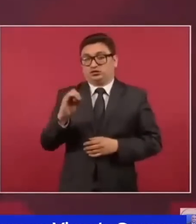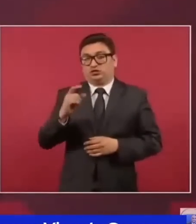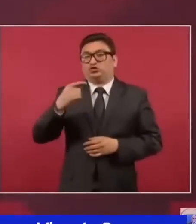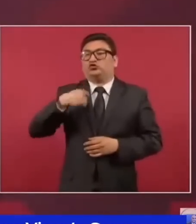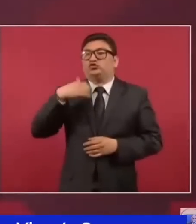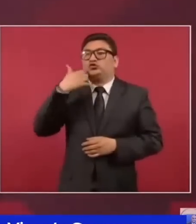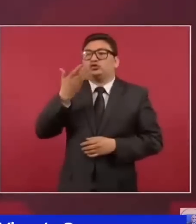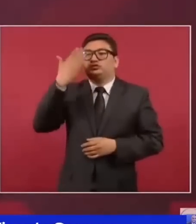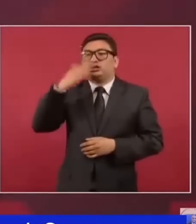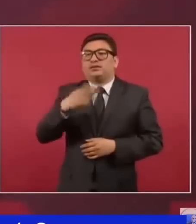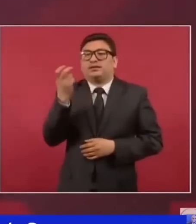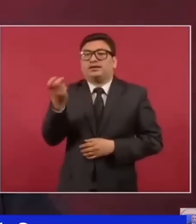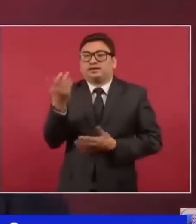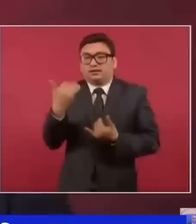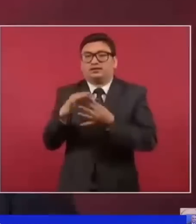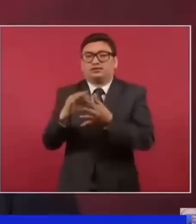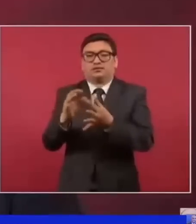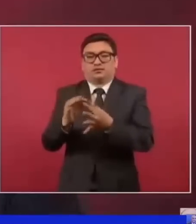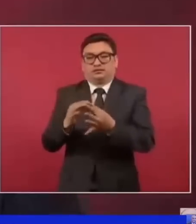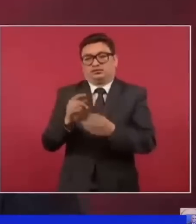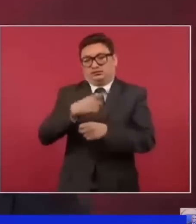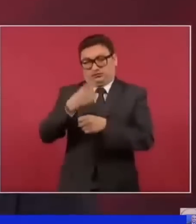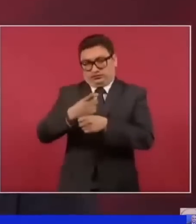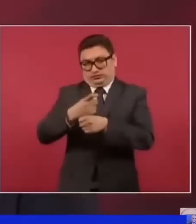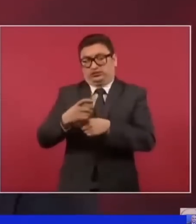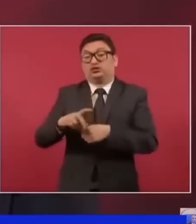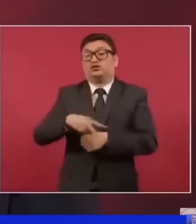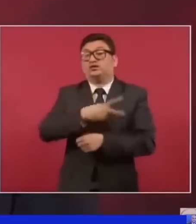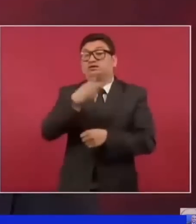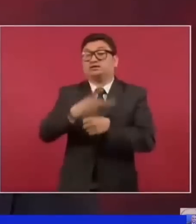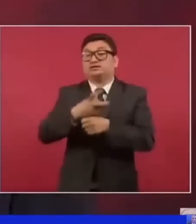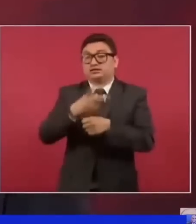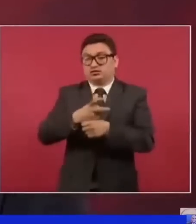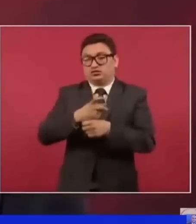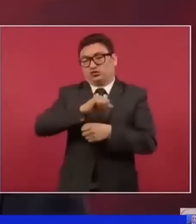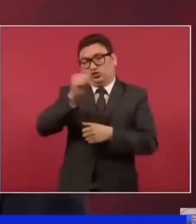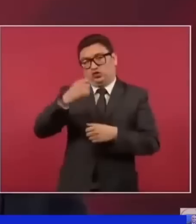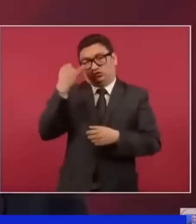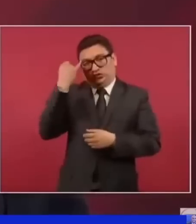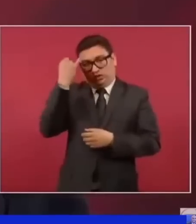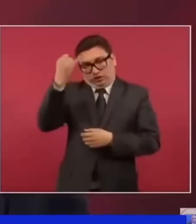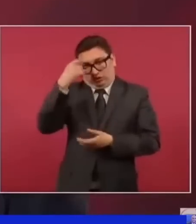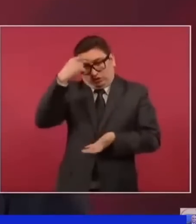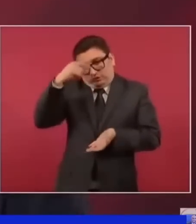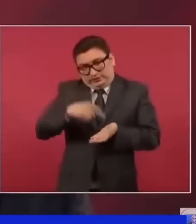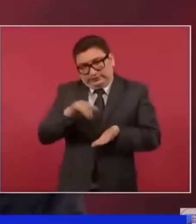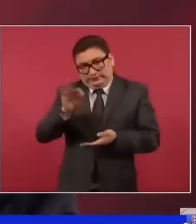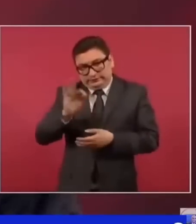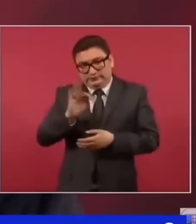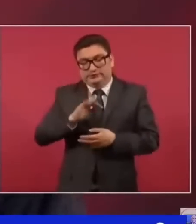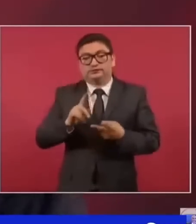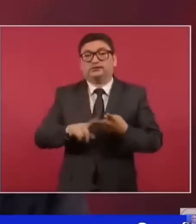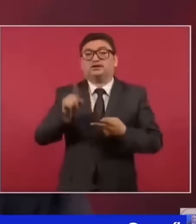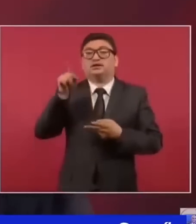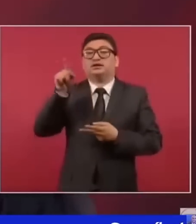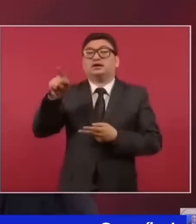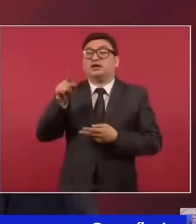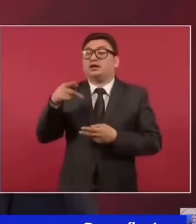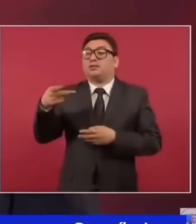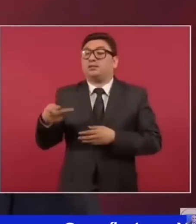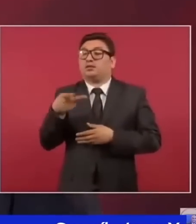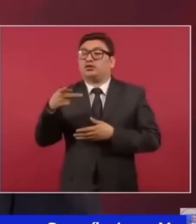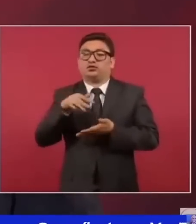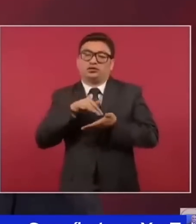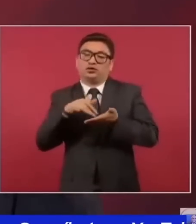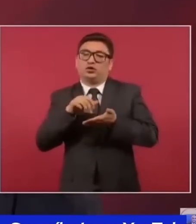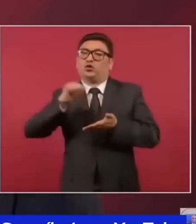eso, pues, primero. Segundo, la otra hipótesis es que le sembraron la pregunta.